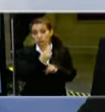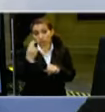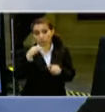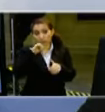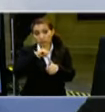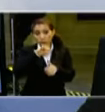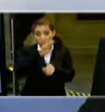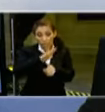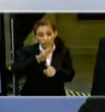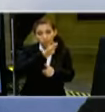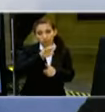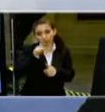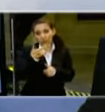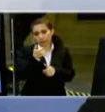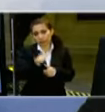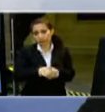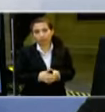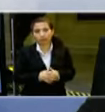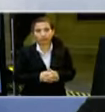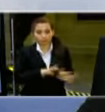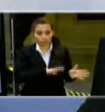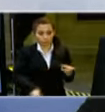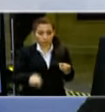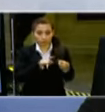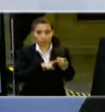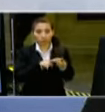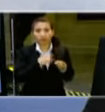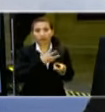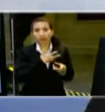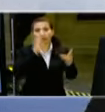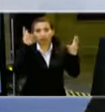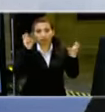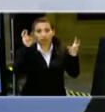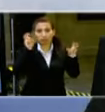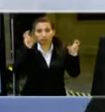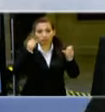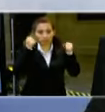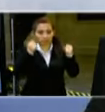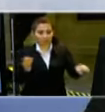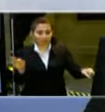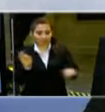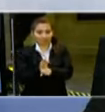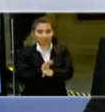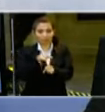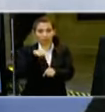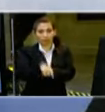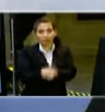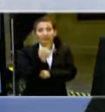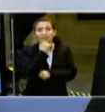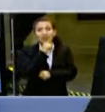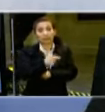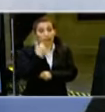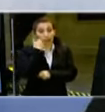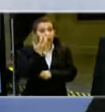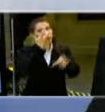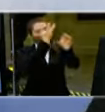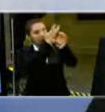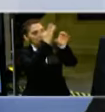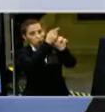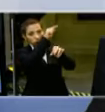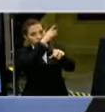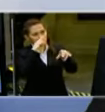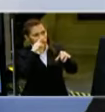es sobre todo energía. En segundo lugar, tenemos el tema de la seguridad. Así como queremos que Estados Unidos